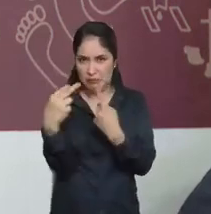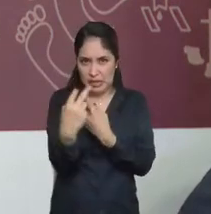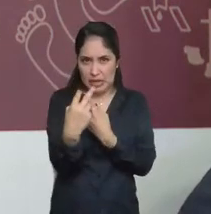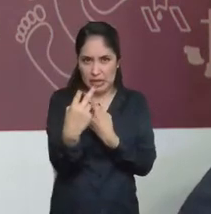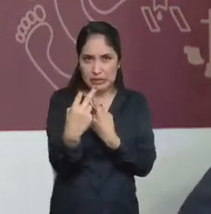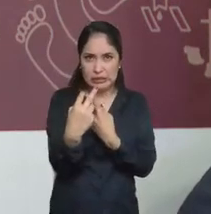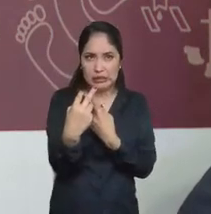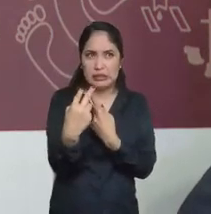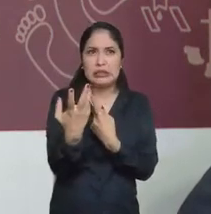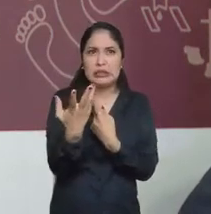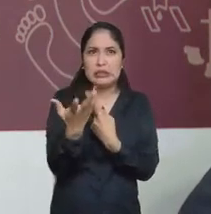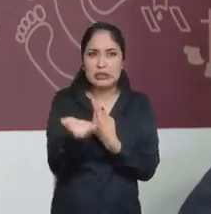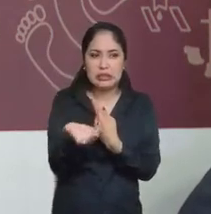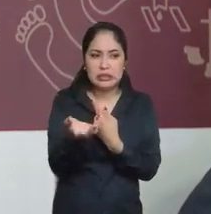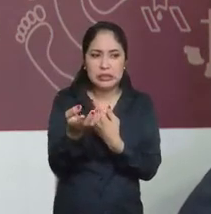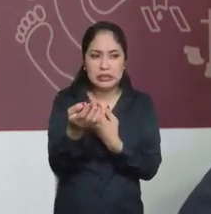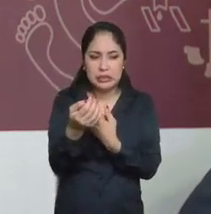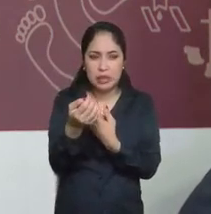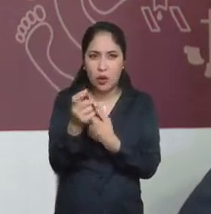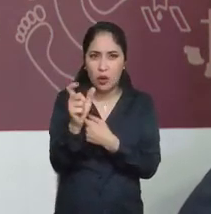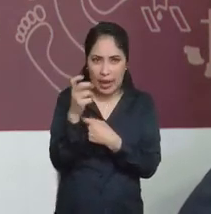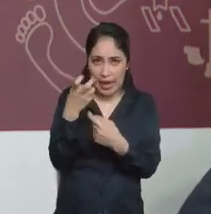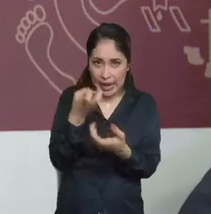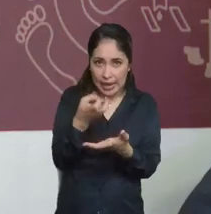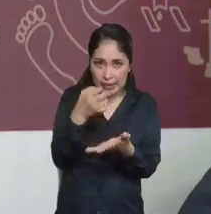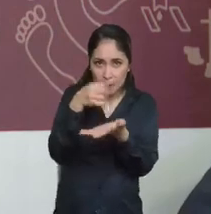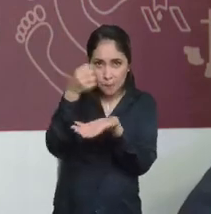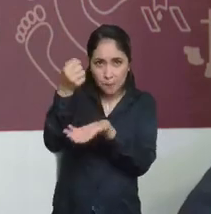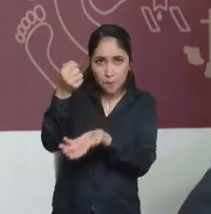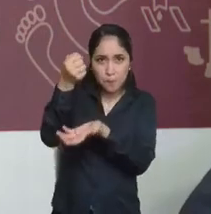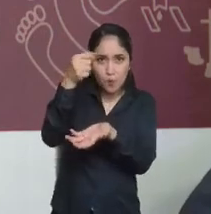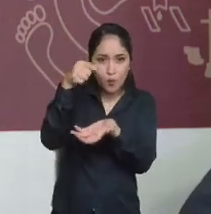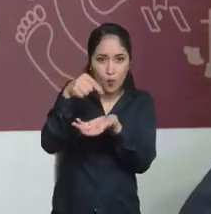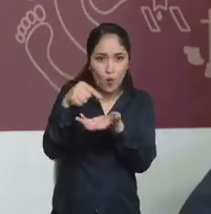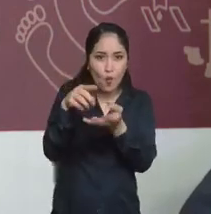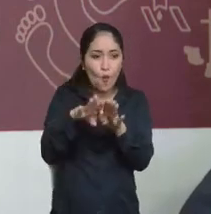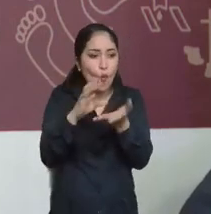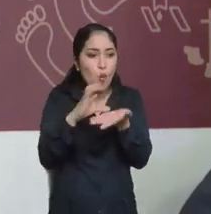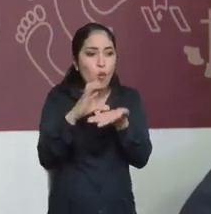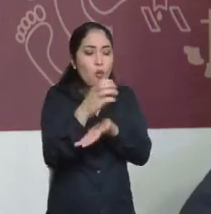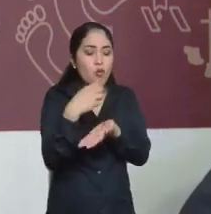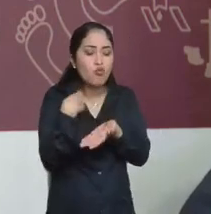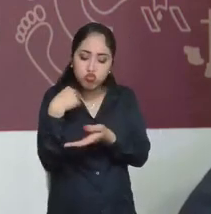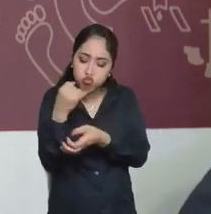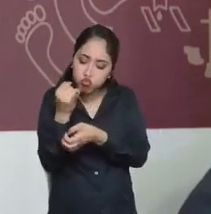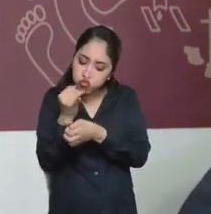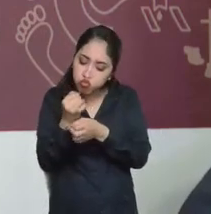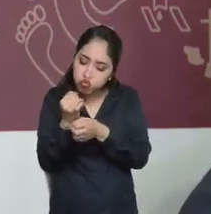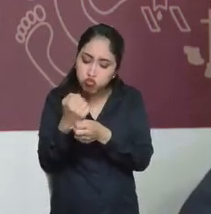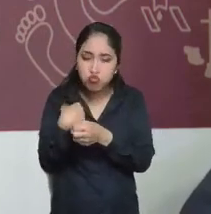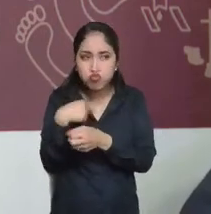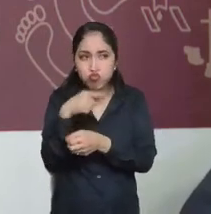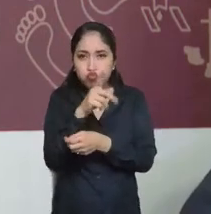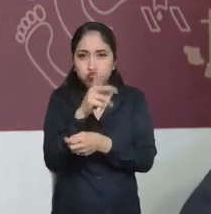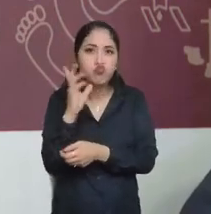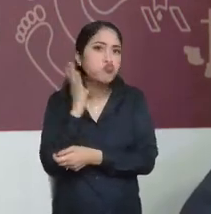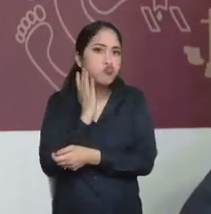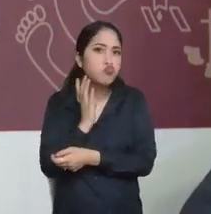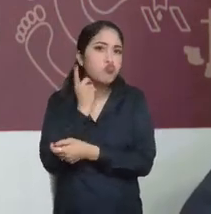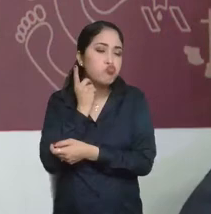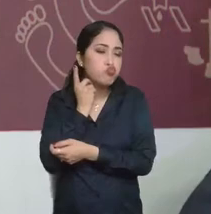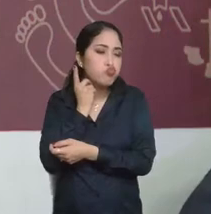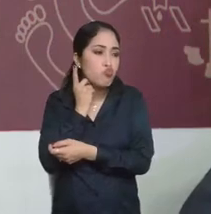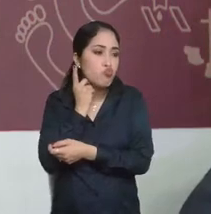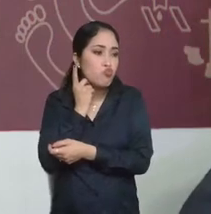esa parte de la cuenta pública a la ACE, al Congreso, y luego derivar de ahí